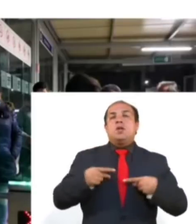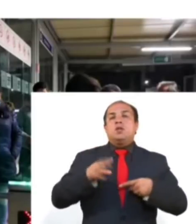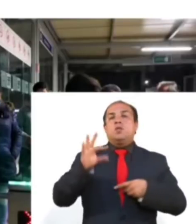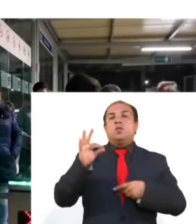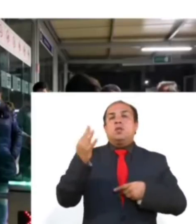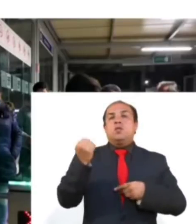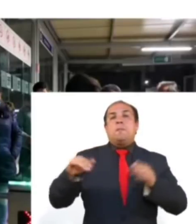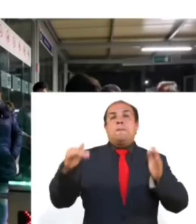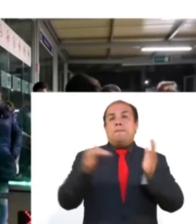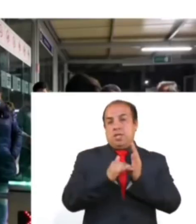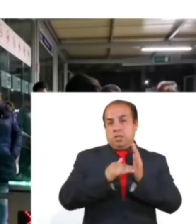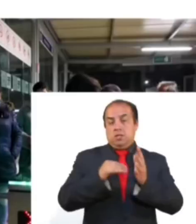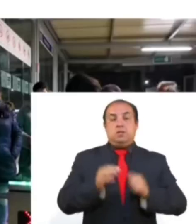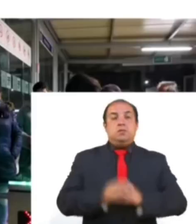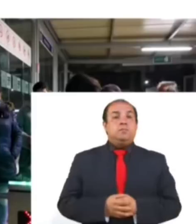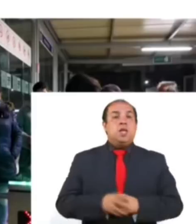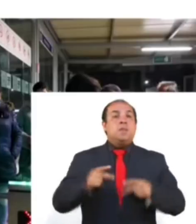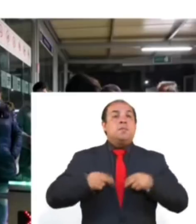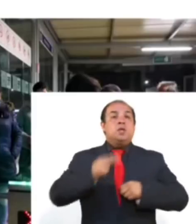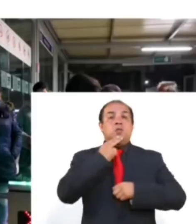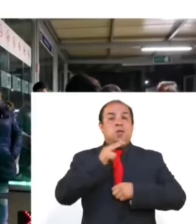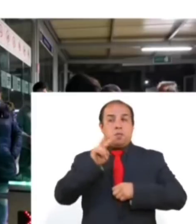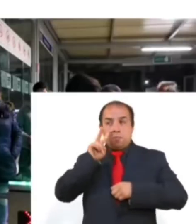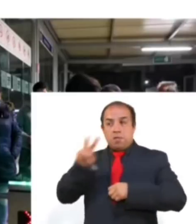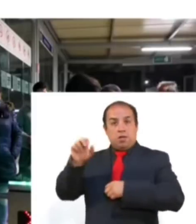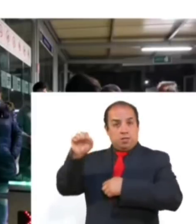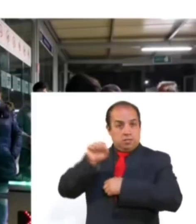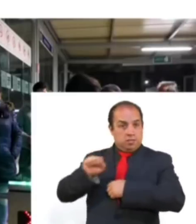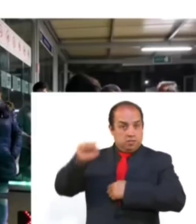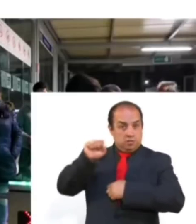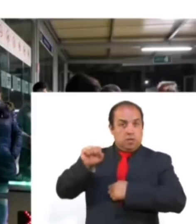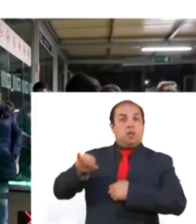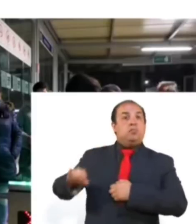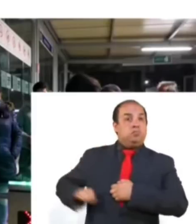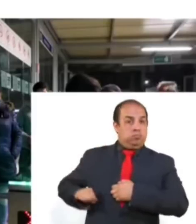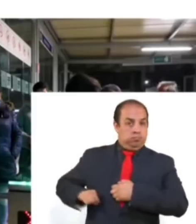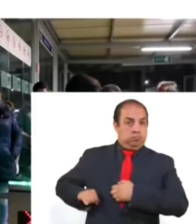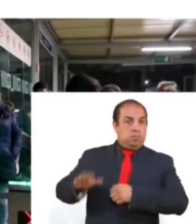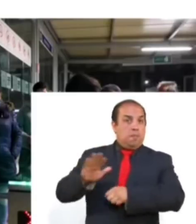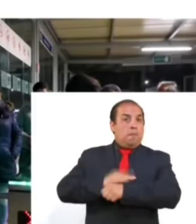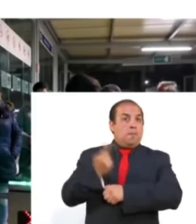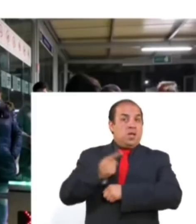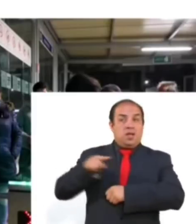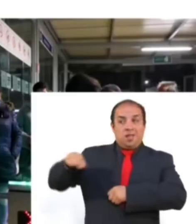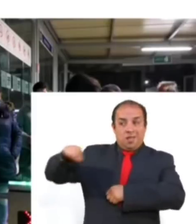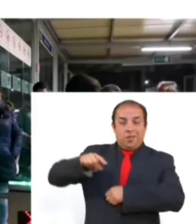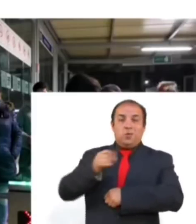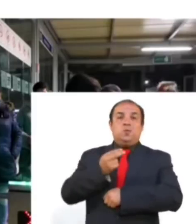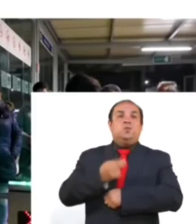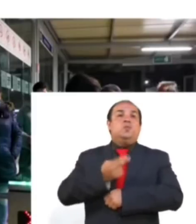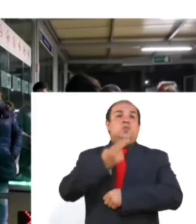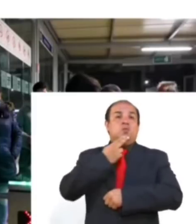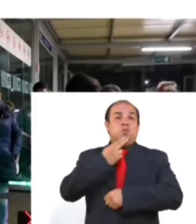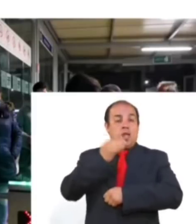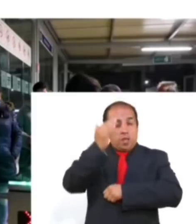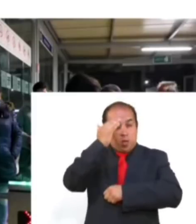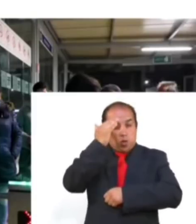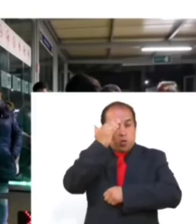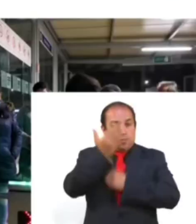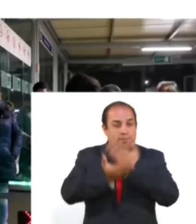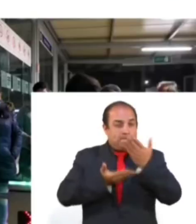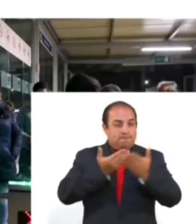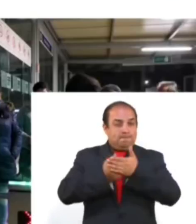los usuarios que vimos el sábado fue interesante porque son usuarios que estaban literalmente conociendo el servicio